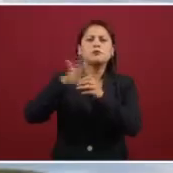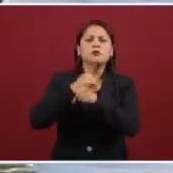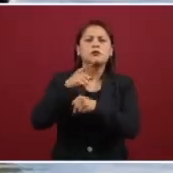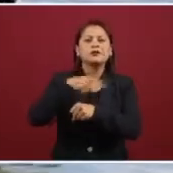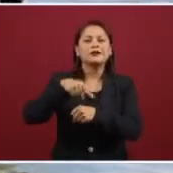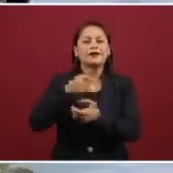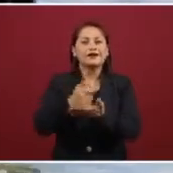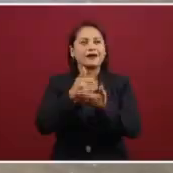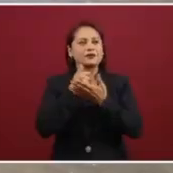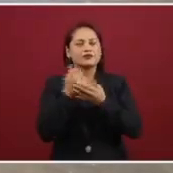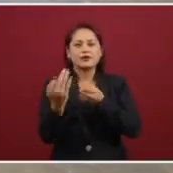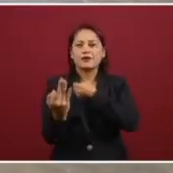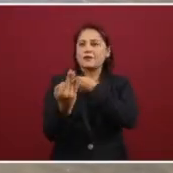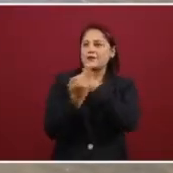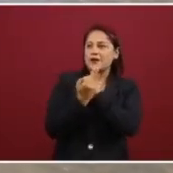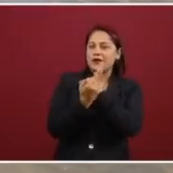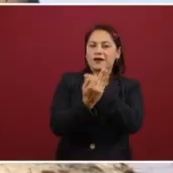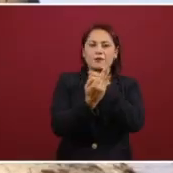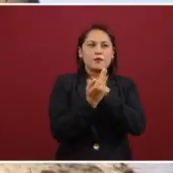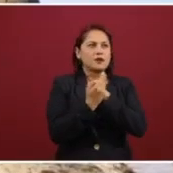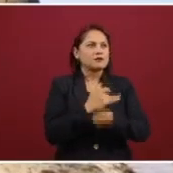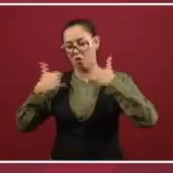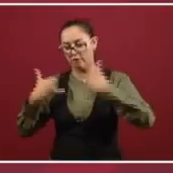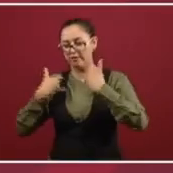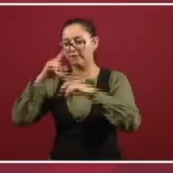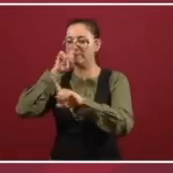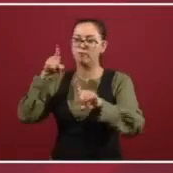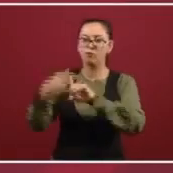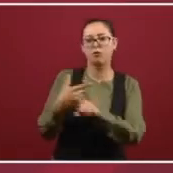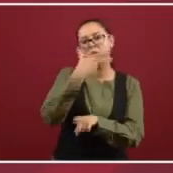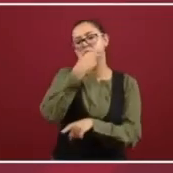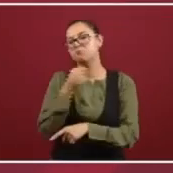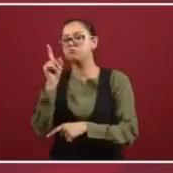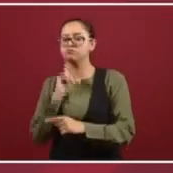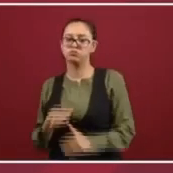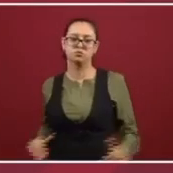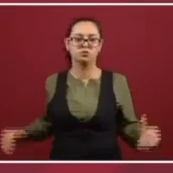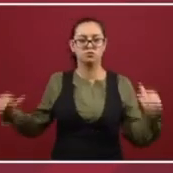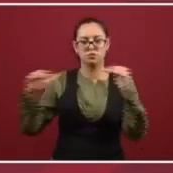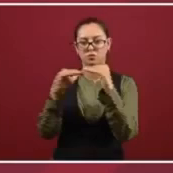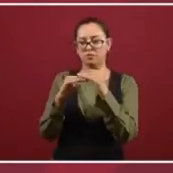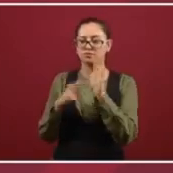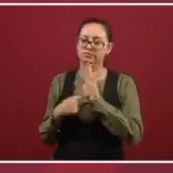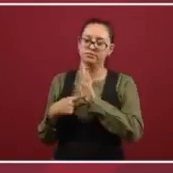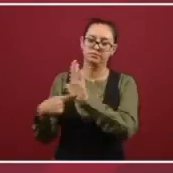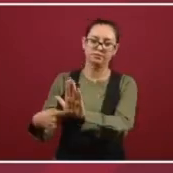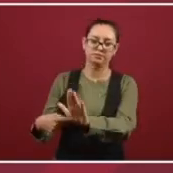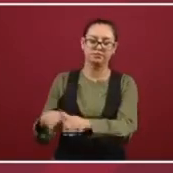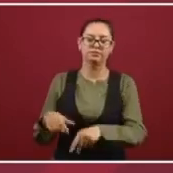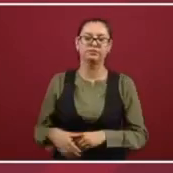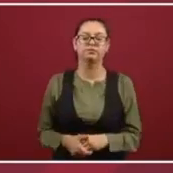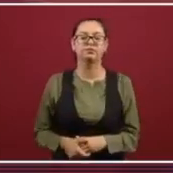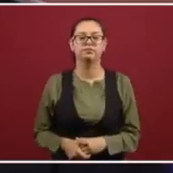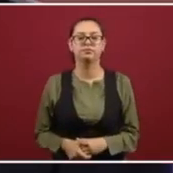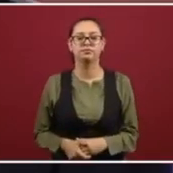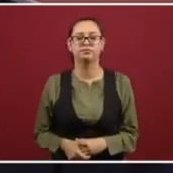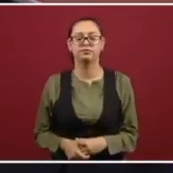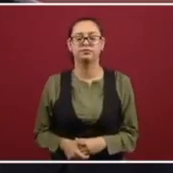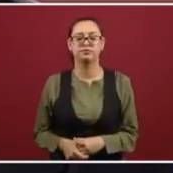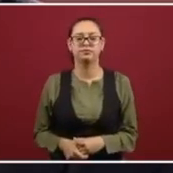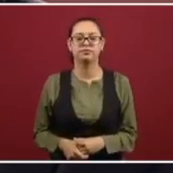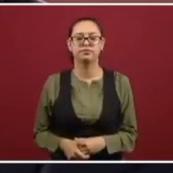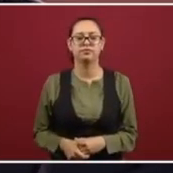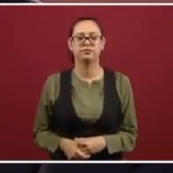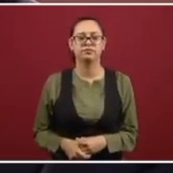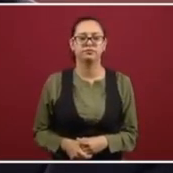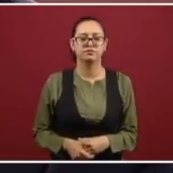tejido social y la atención como problema de salud. La estrategia, dicha en pocas palabras, consiste precisamente